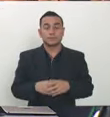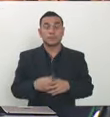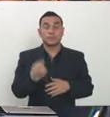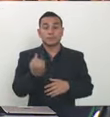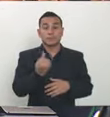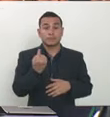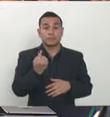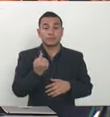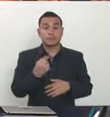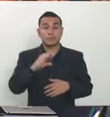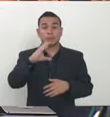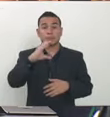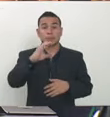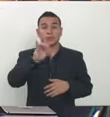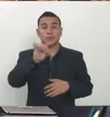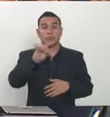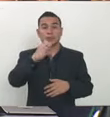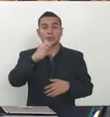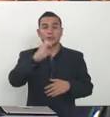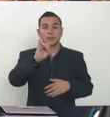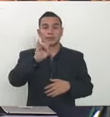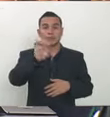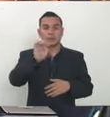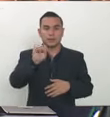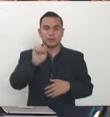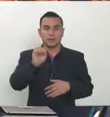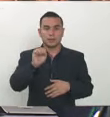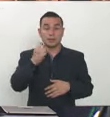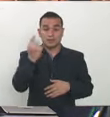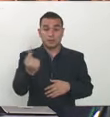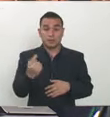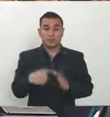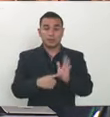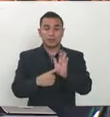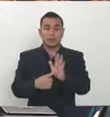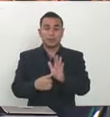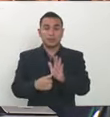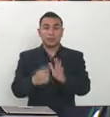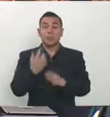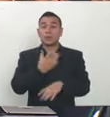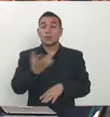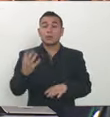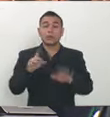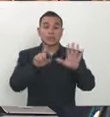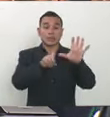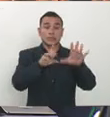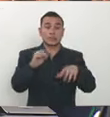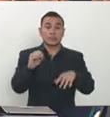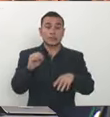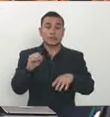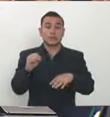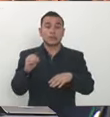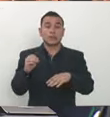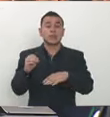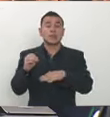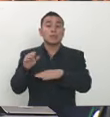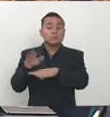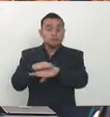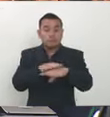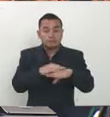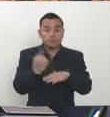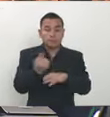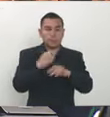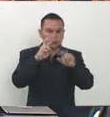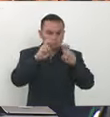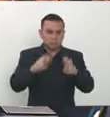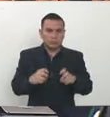comisionado de las ICIES en El Salvador, y quiero pedir lo de los 60 auditores que empiecen, que vengan y que empiecen a trabajar cuanto antes. Presidencia